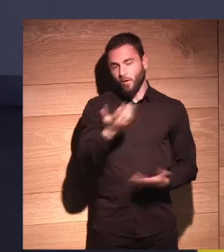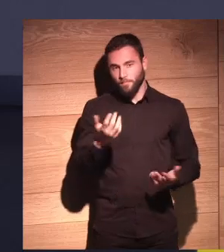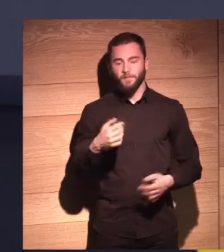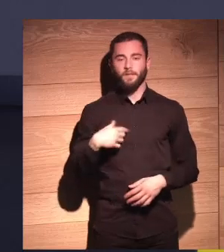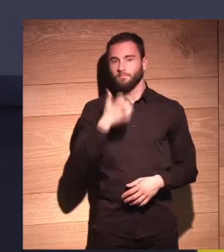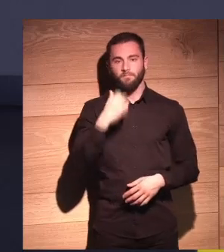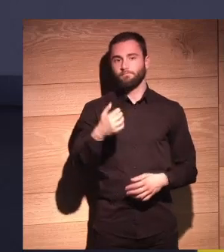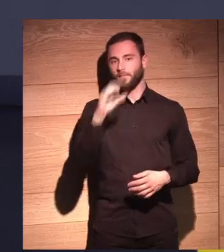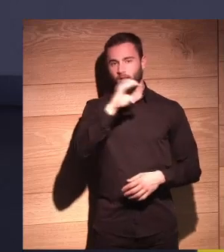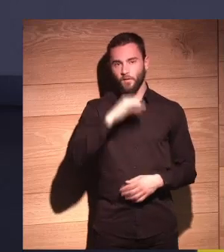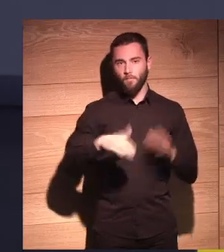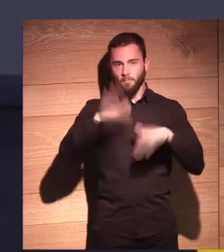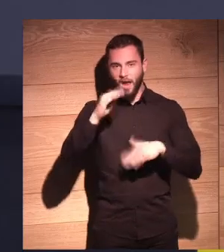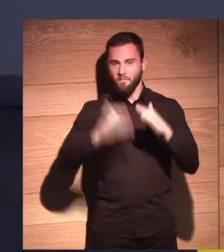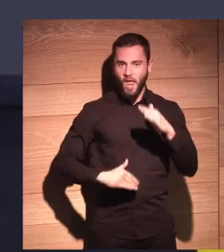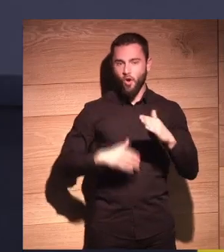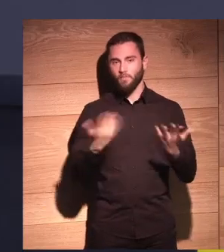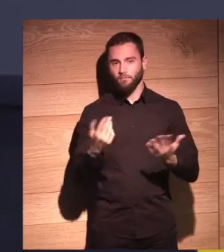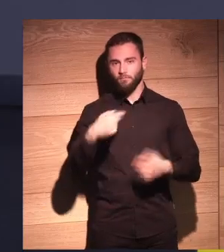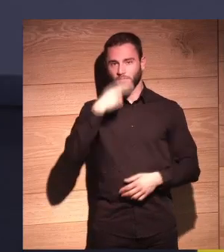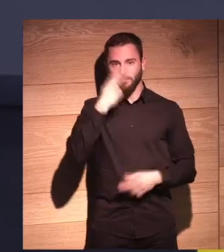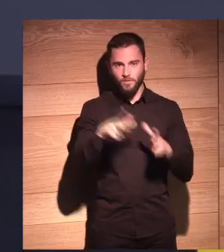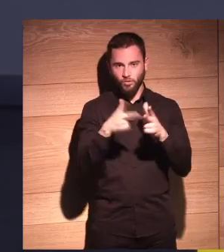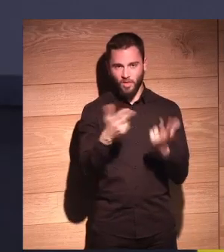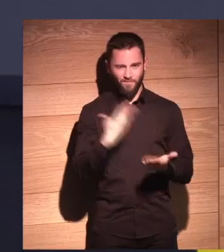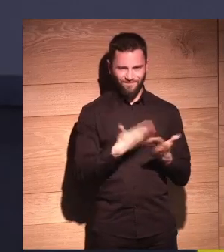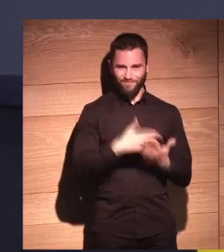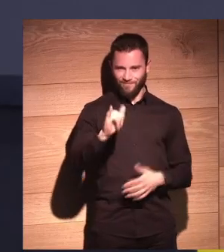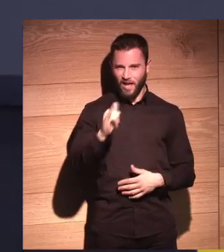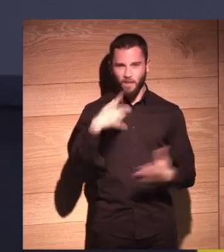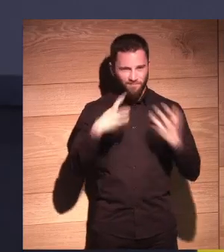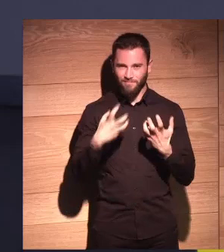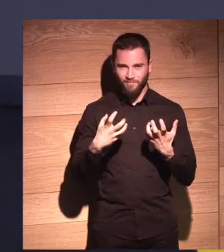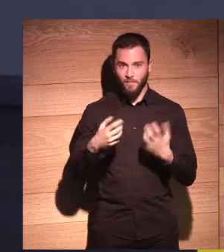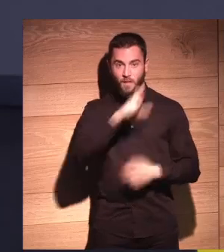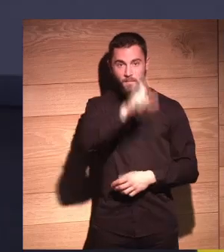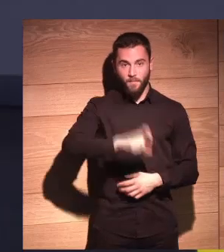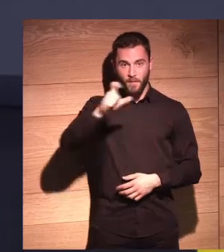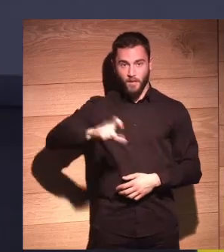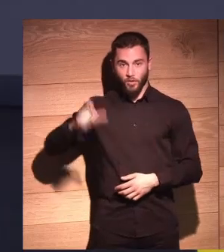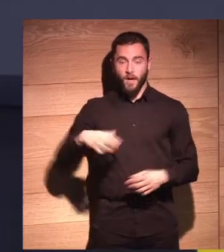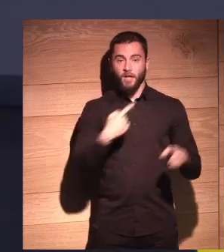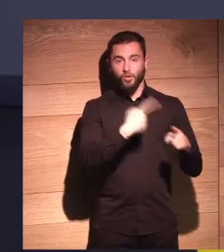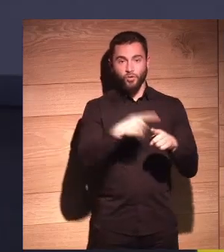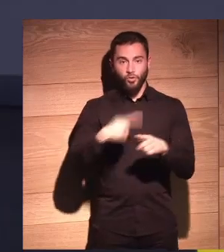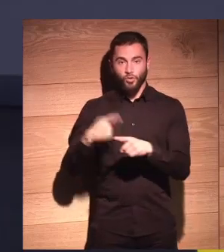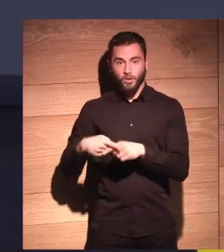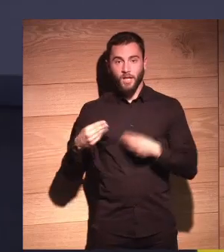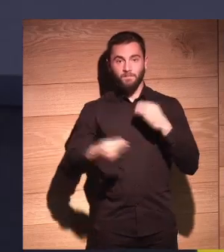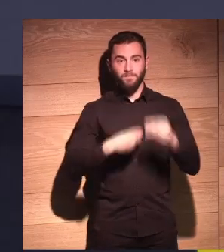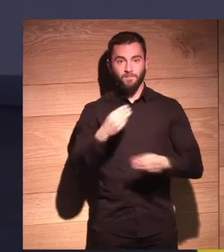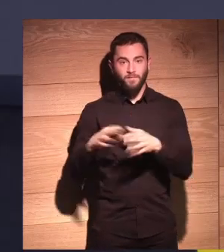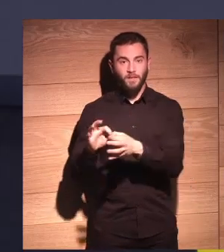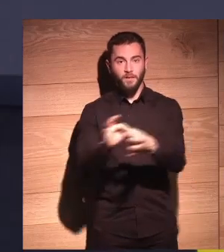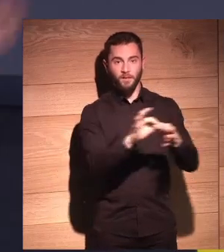científico, lo que sí que revela es el interés social, ¿no? A la gente le interesa hacer cosas que tienen relación,